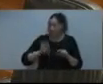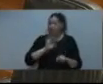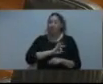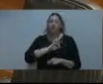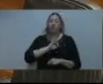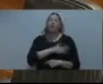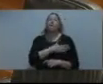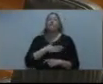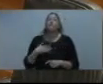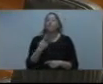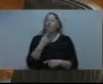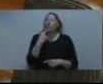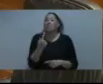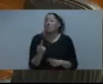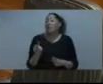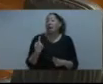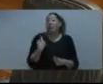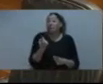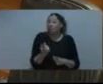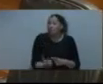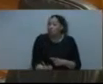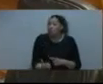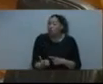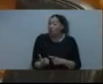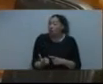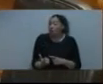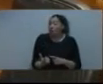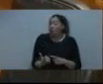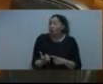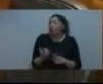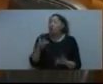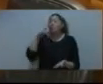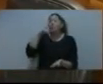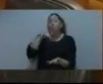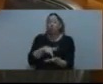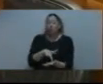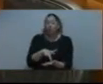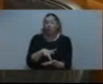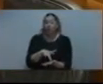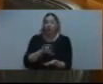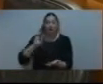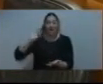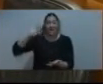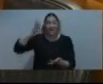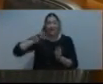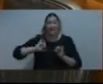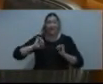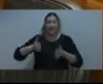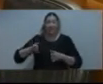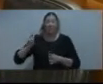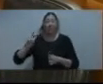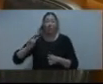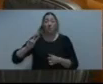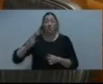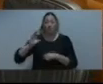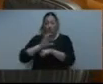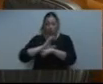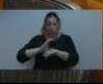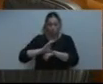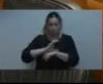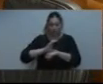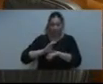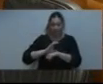quisiera decirle que muy recientemente se han celebrado, por iniciativa de la Viceconsejería de Cultura, unas